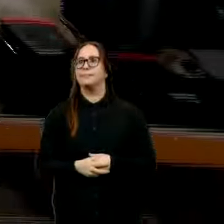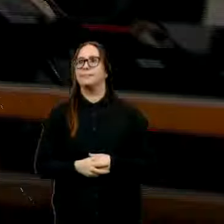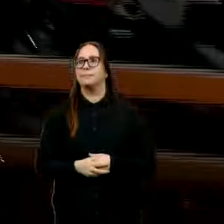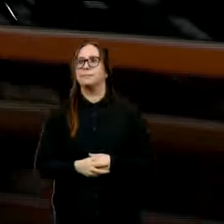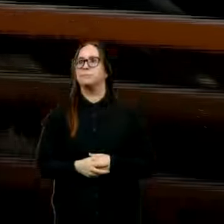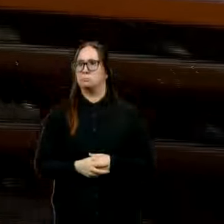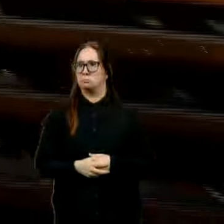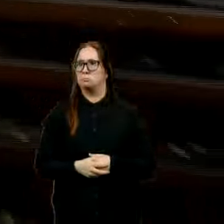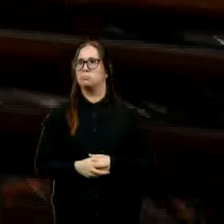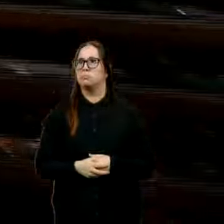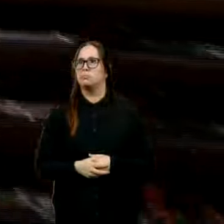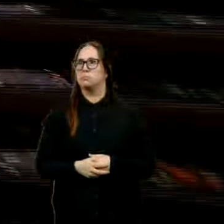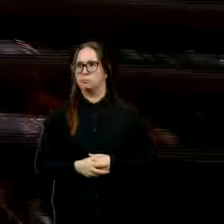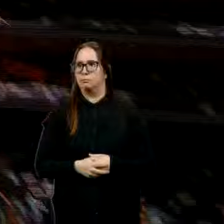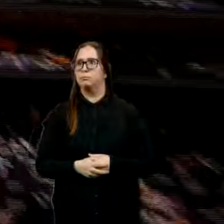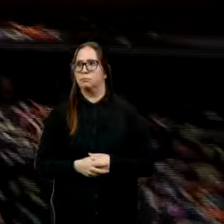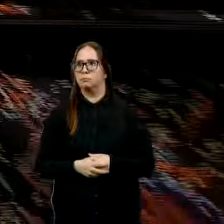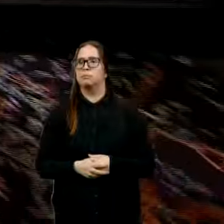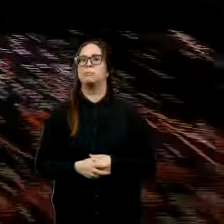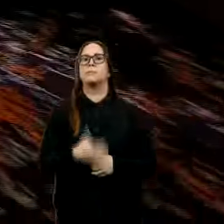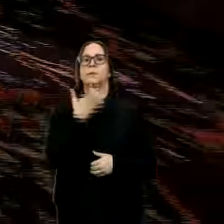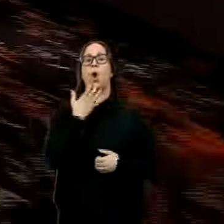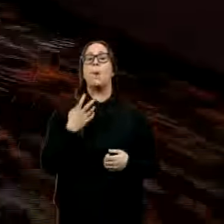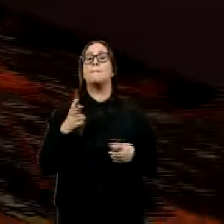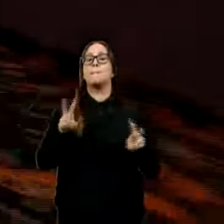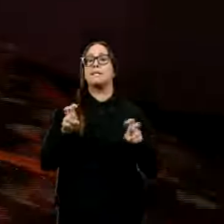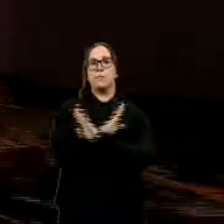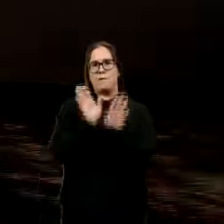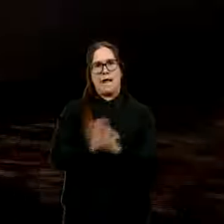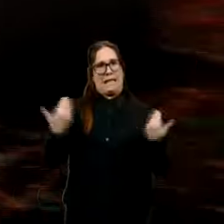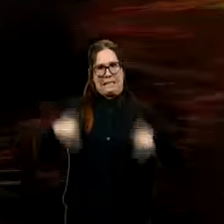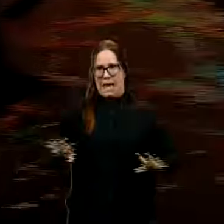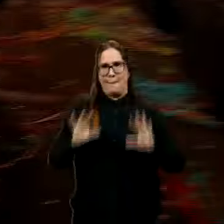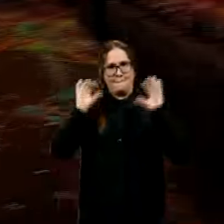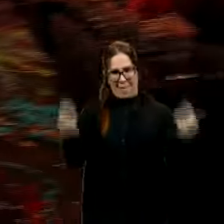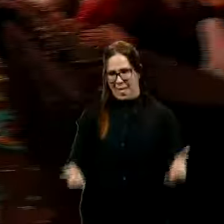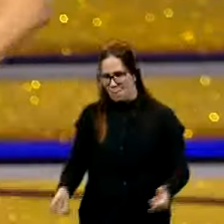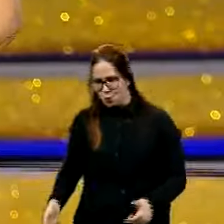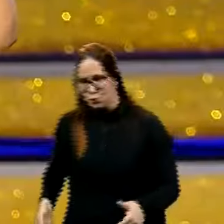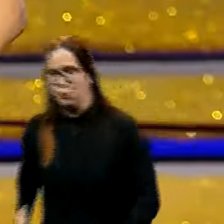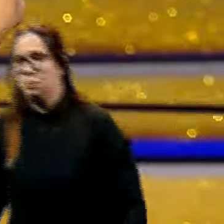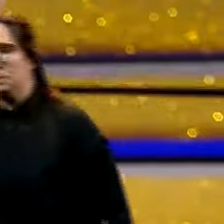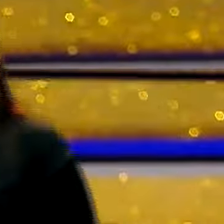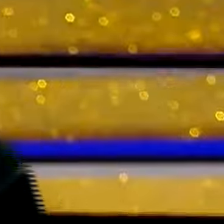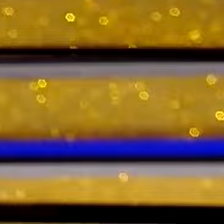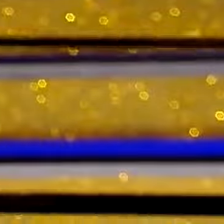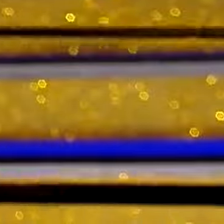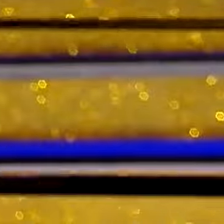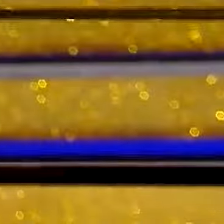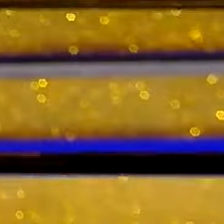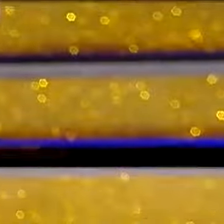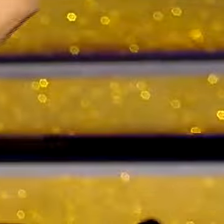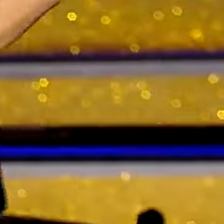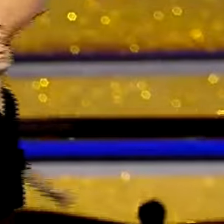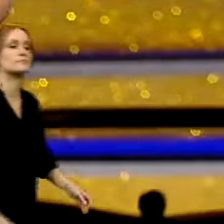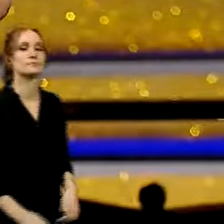Venga, pues en principio. En principio y en final, en principio y en final, Babi, que estoy muy nerviosa. Vamos